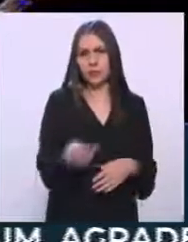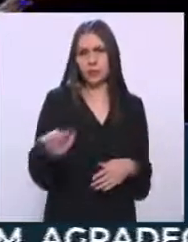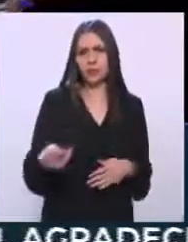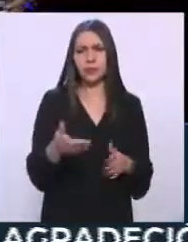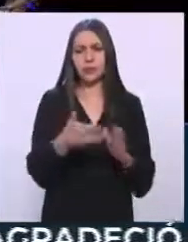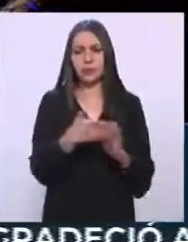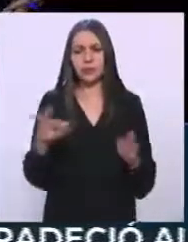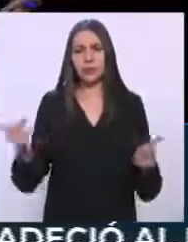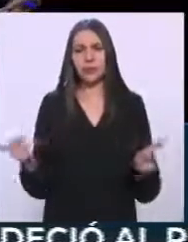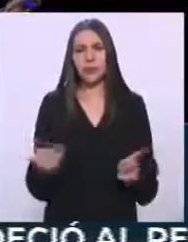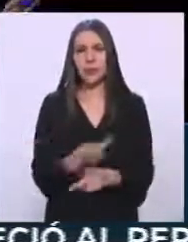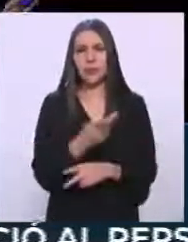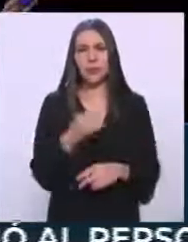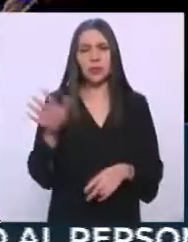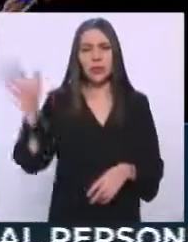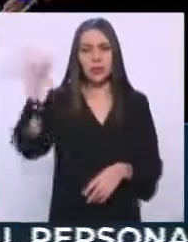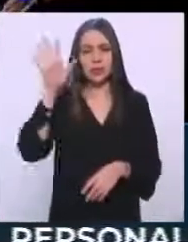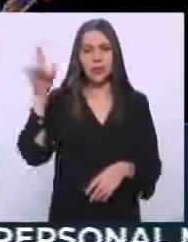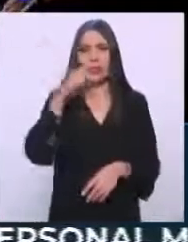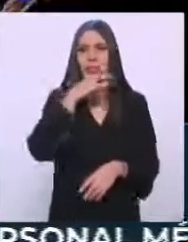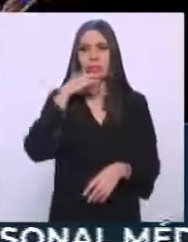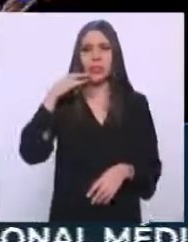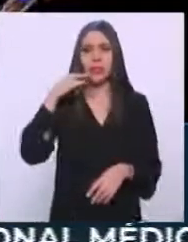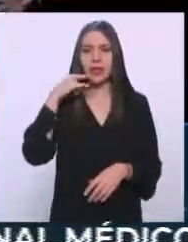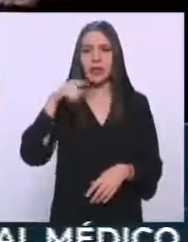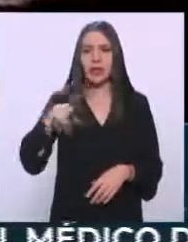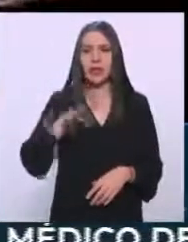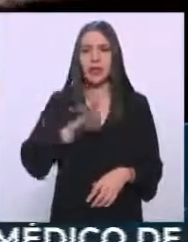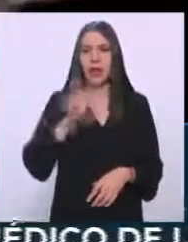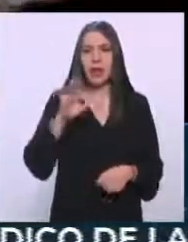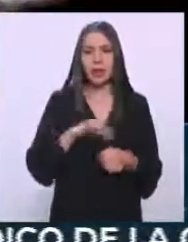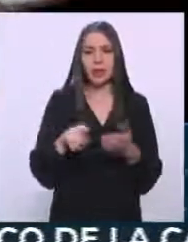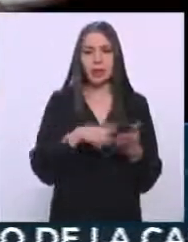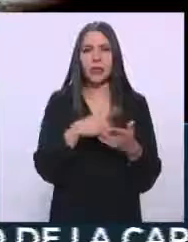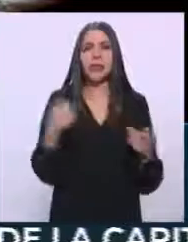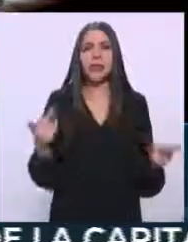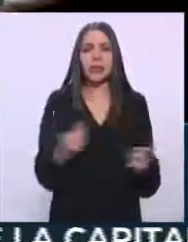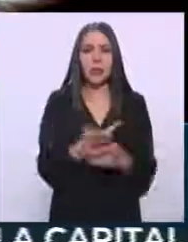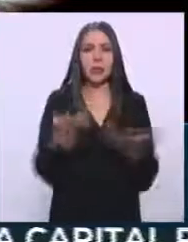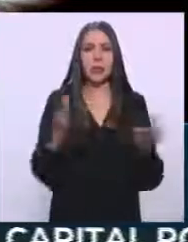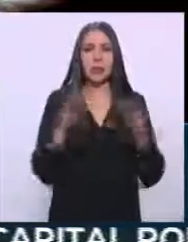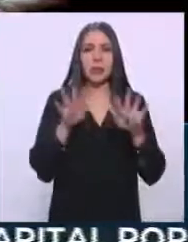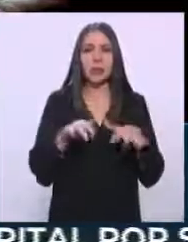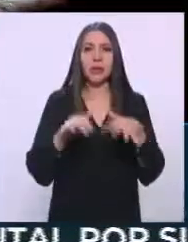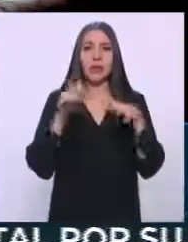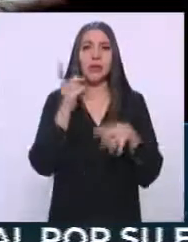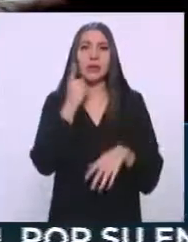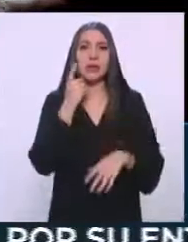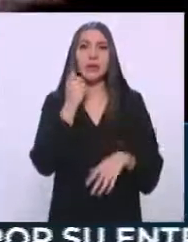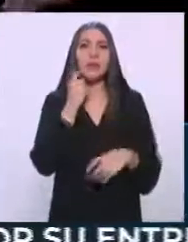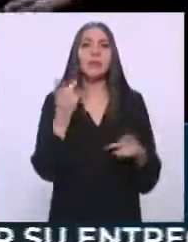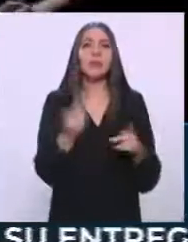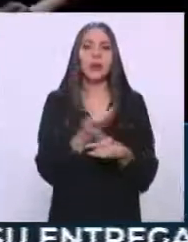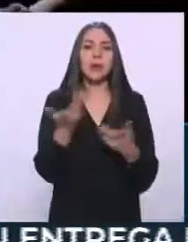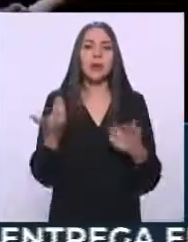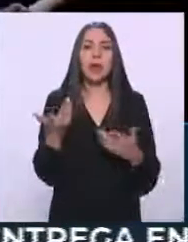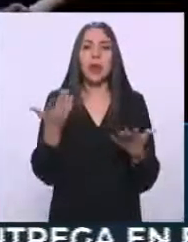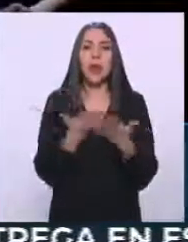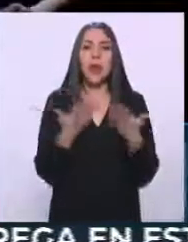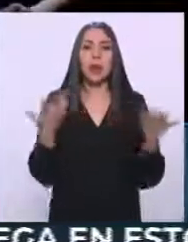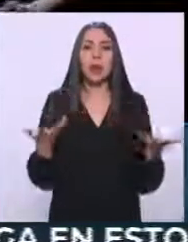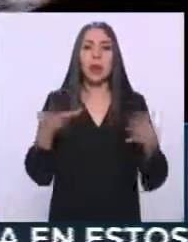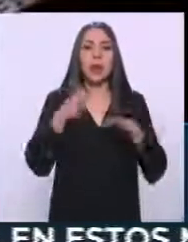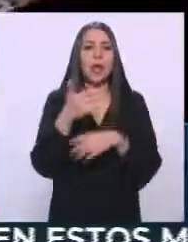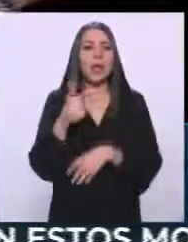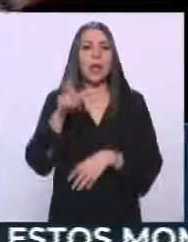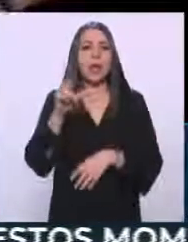jornada histórica allá en Chile, ¿qué es lo que sigue? La Asamblea Constituyente estará conformada por representantes ciudadanos, no de